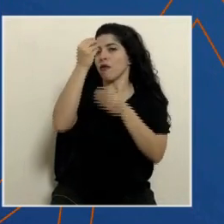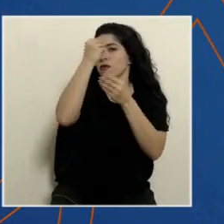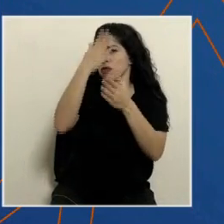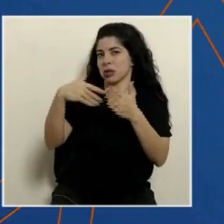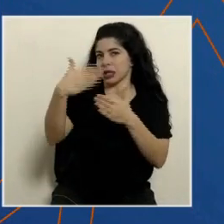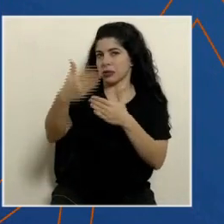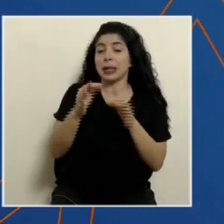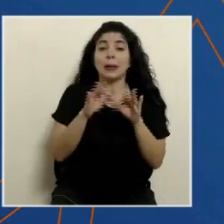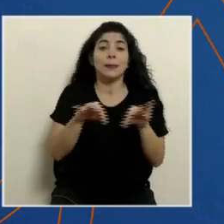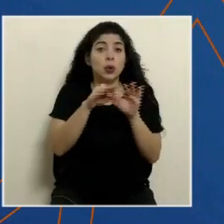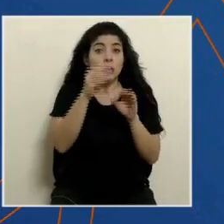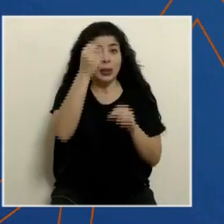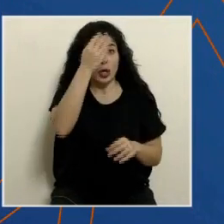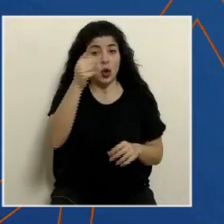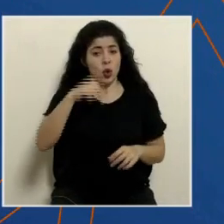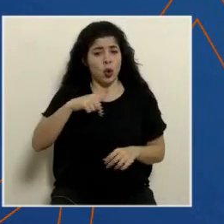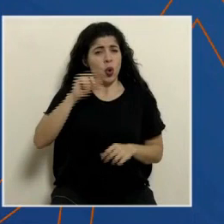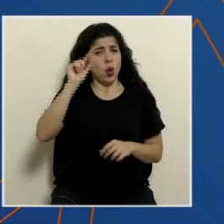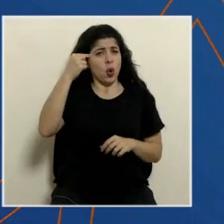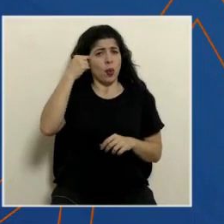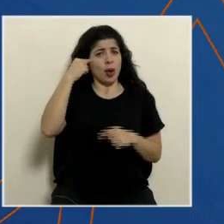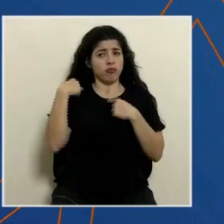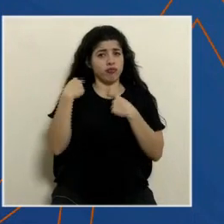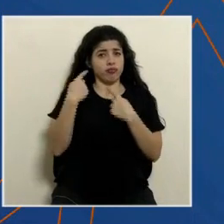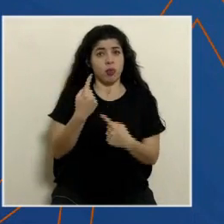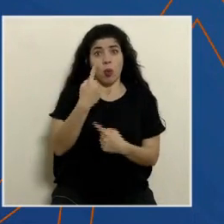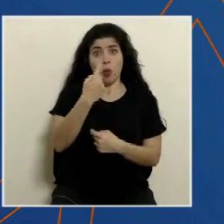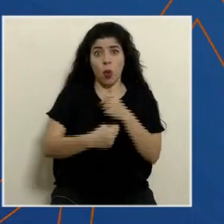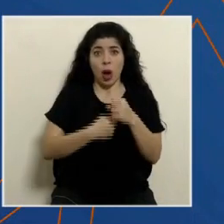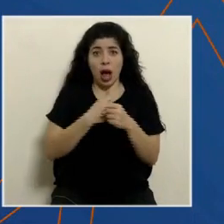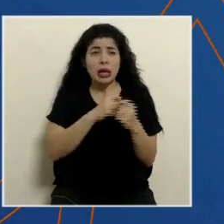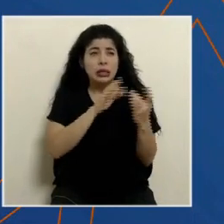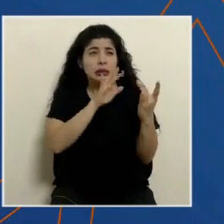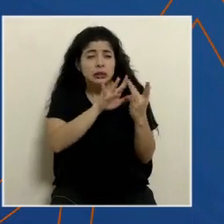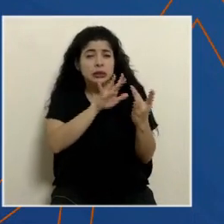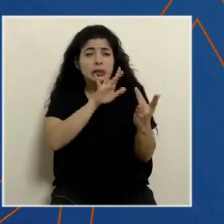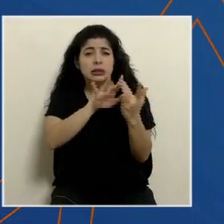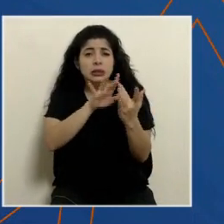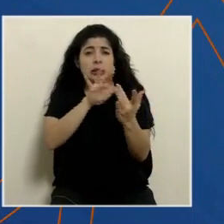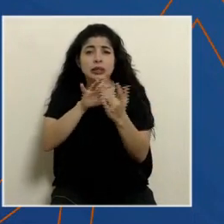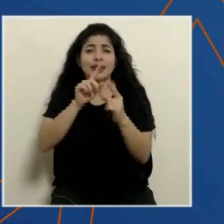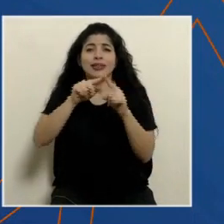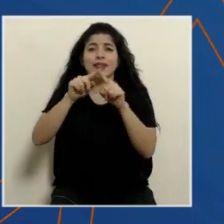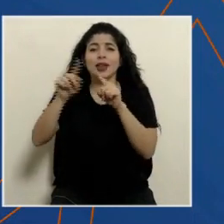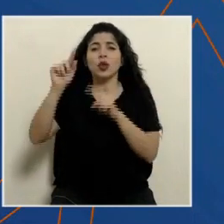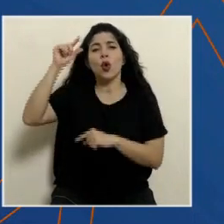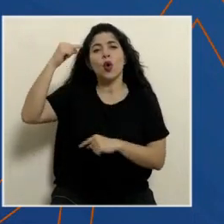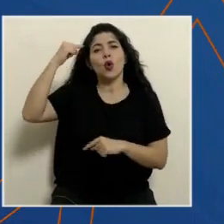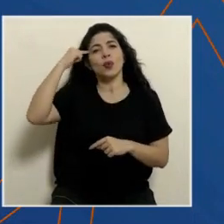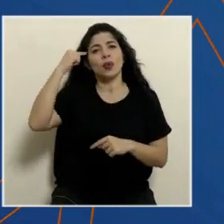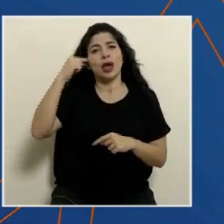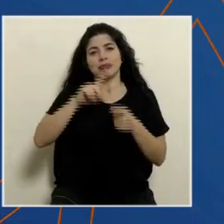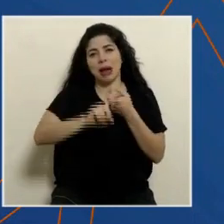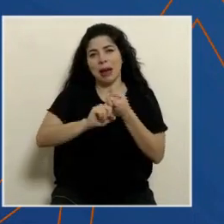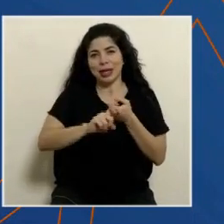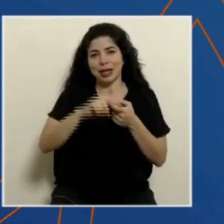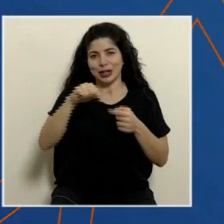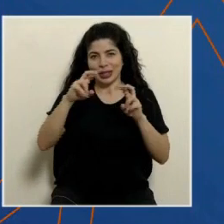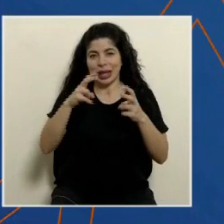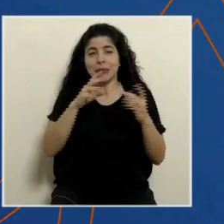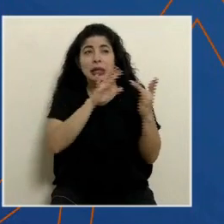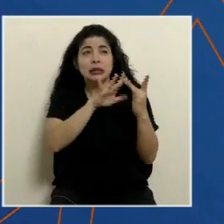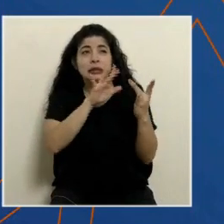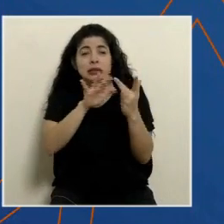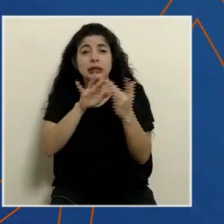importante decir, el gobierno ha mantenido durante este año contacto con los diferentes gobiernos amigos en esta materia. No